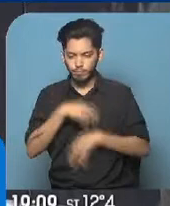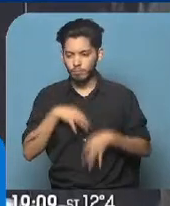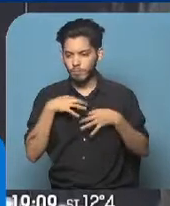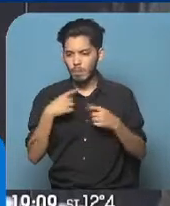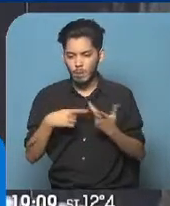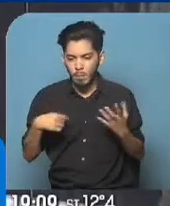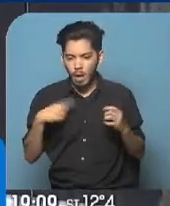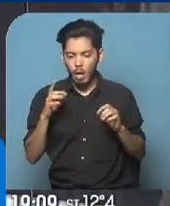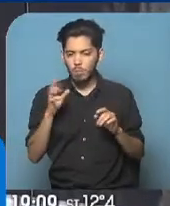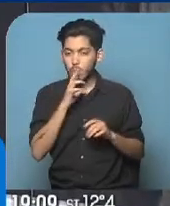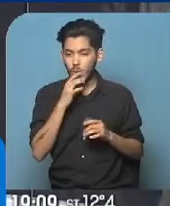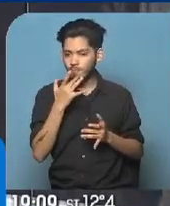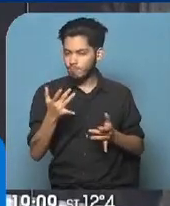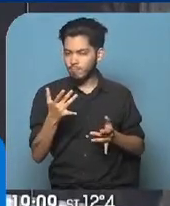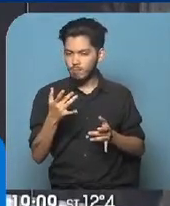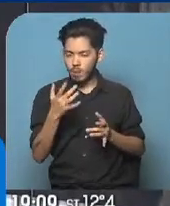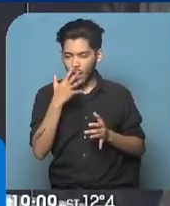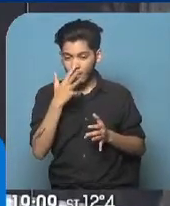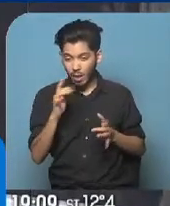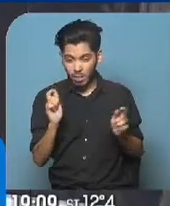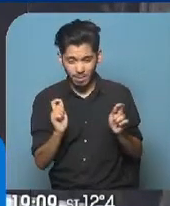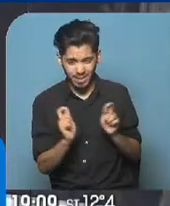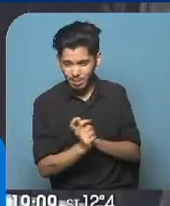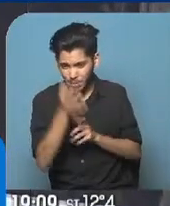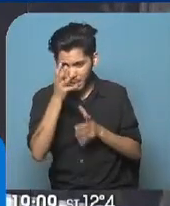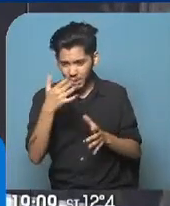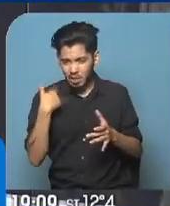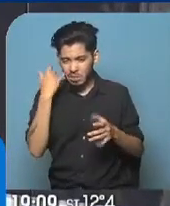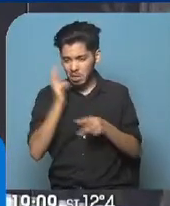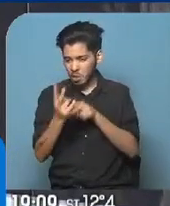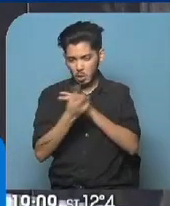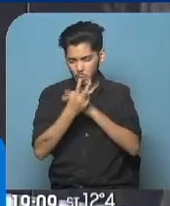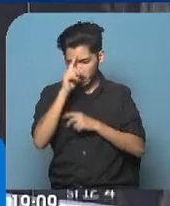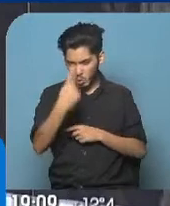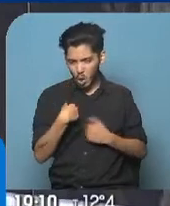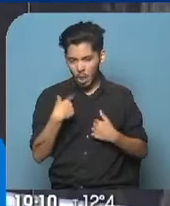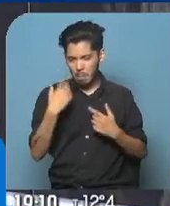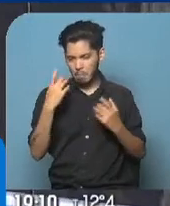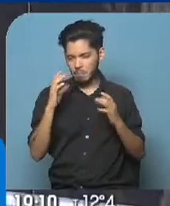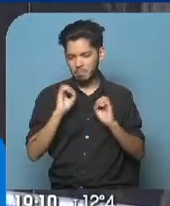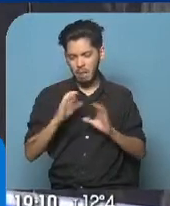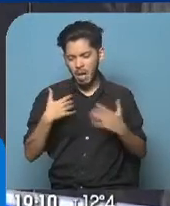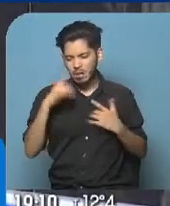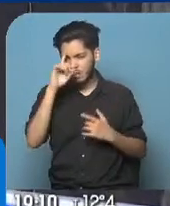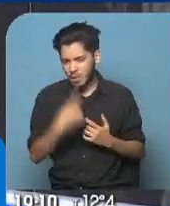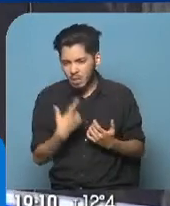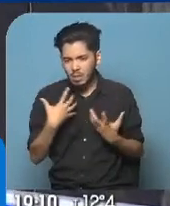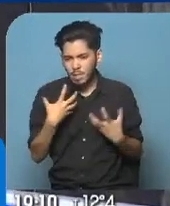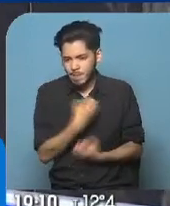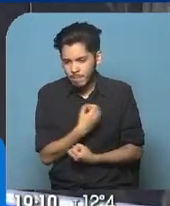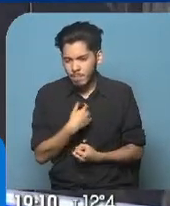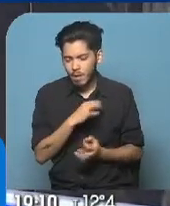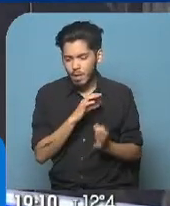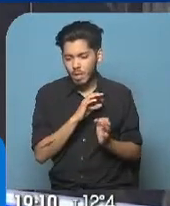y la verdad es que había cambiado muchísimo se la notaba muy triste muy angustiada apareció un día llorando en mi casa con él